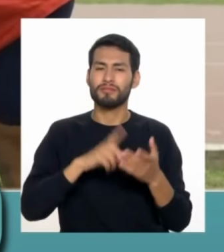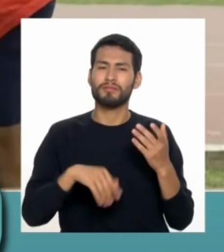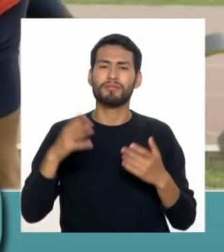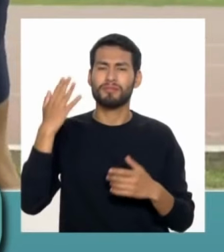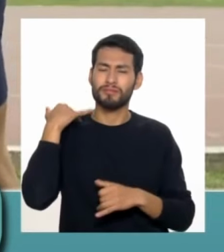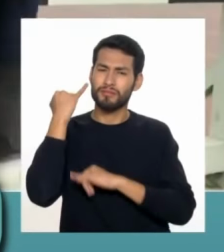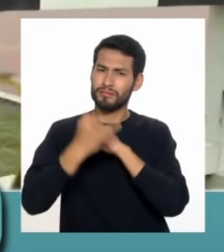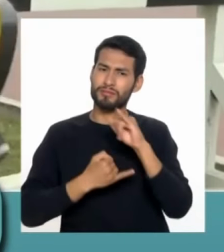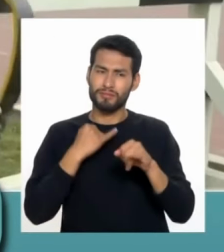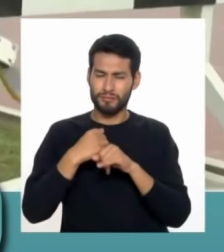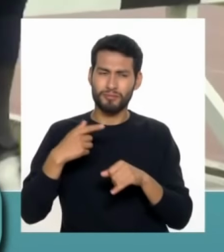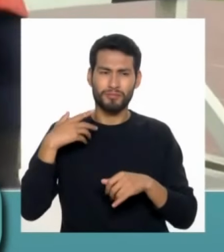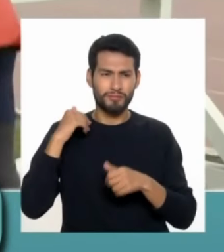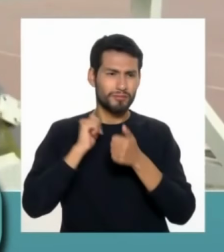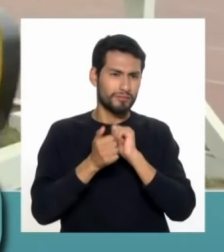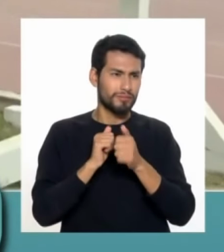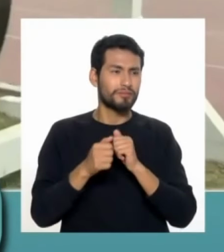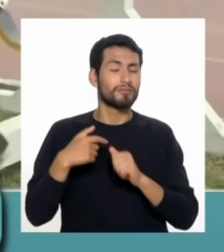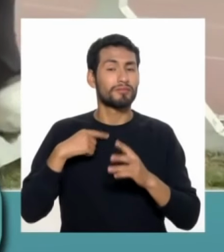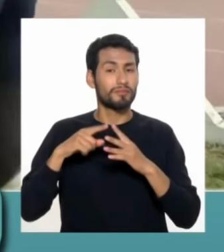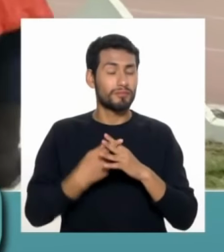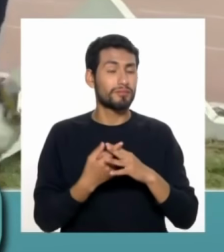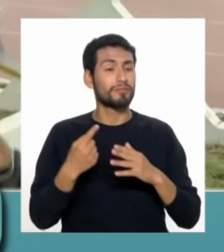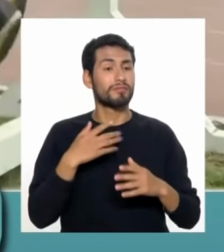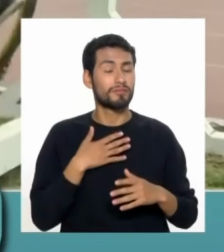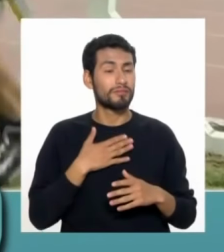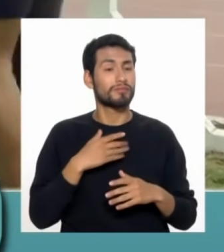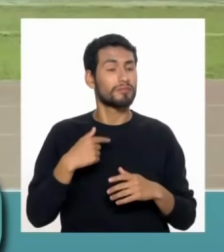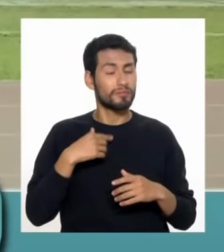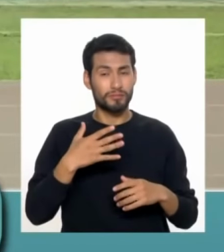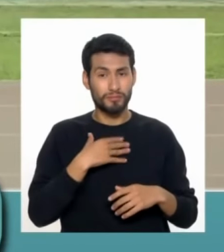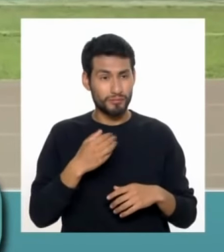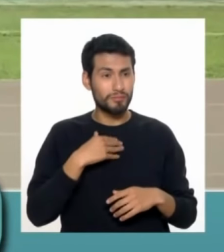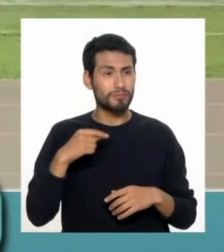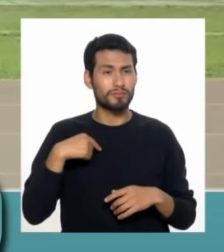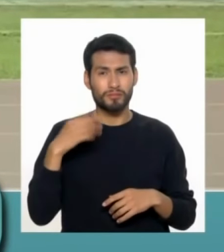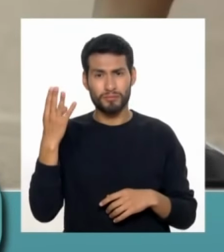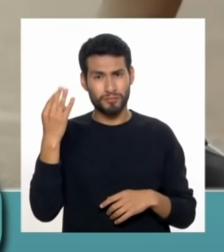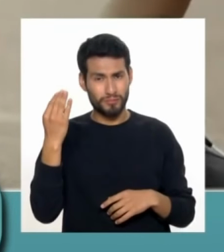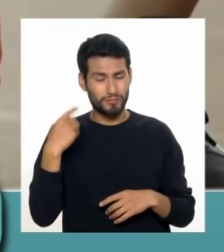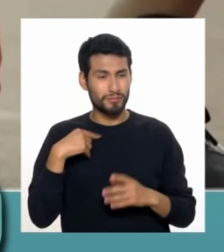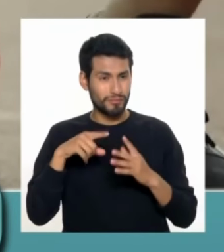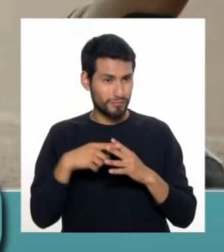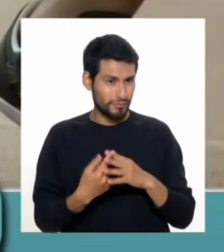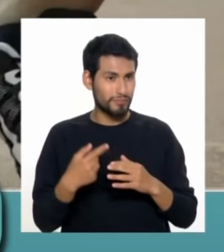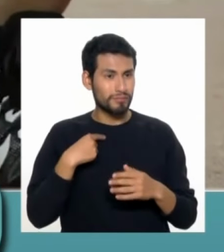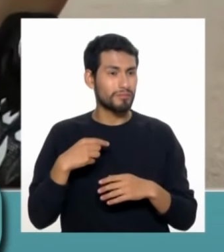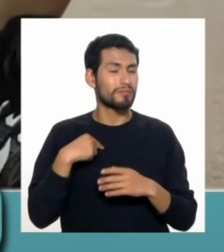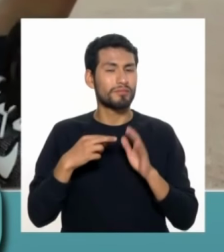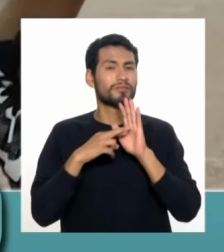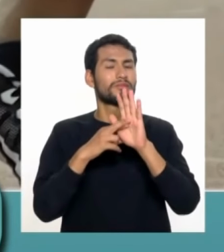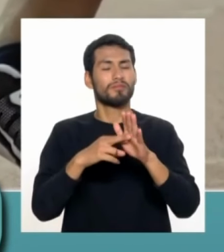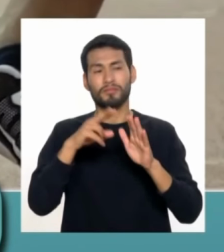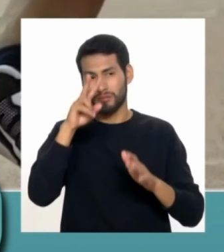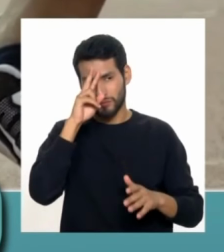campeonatos internacionales que tuve. Yo inicié mi edad deportiva a la edad de 14 años, representando al Perú,